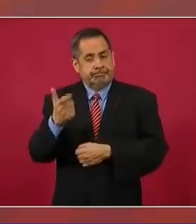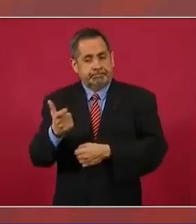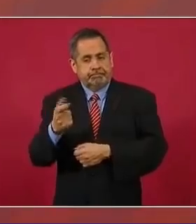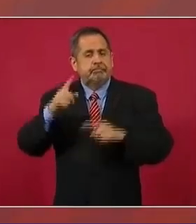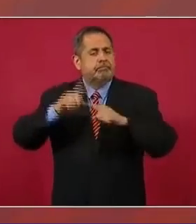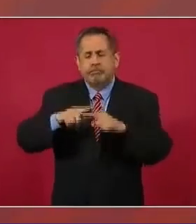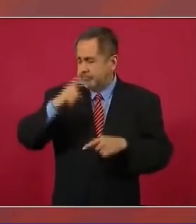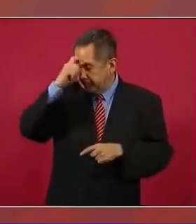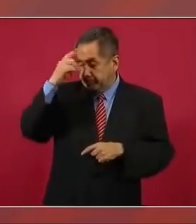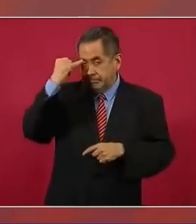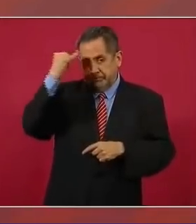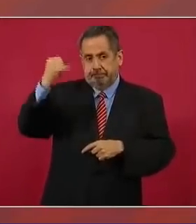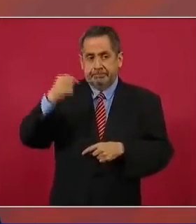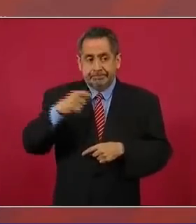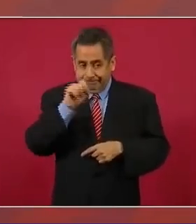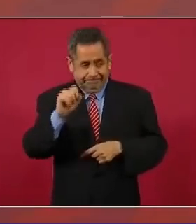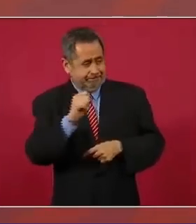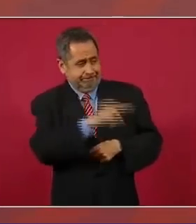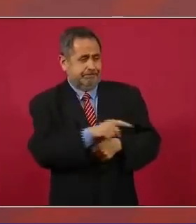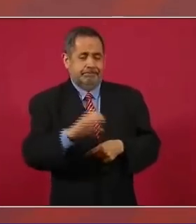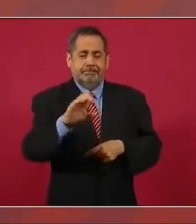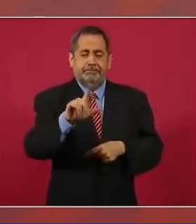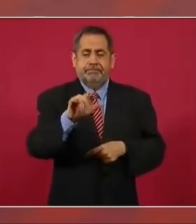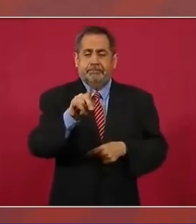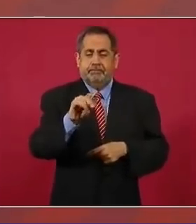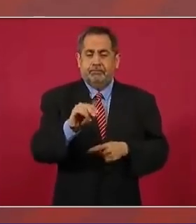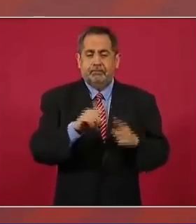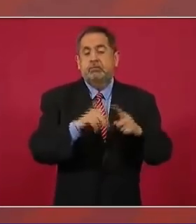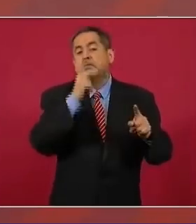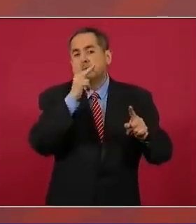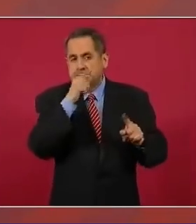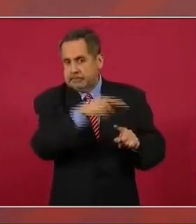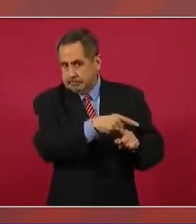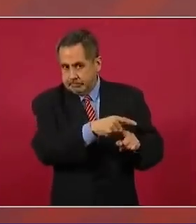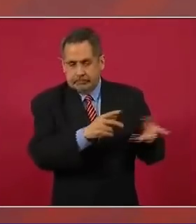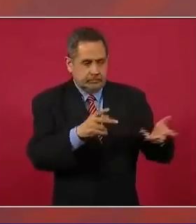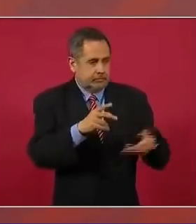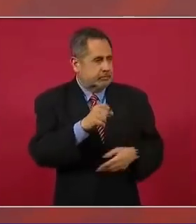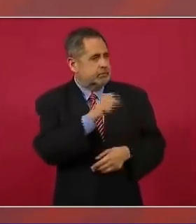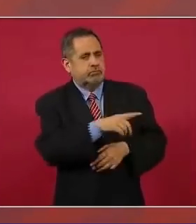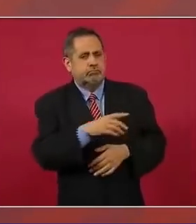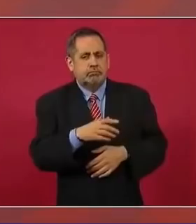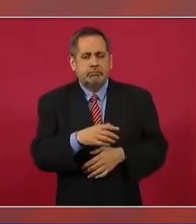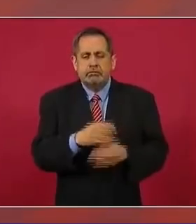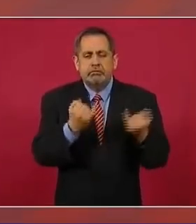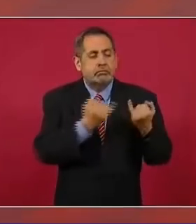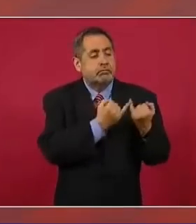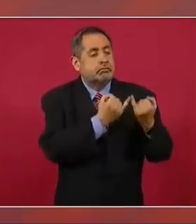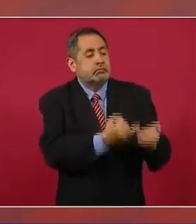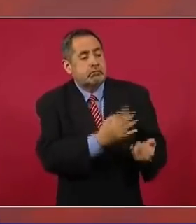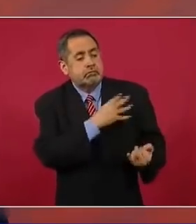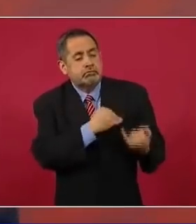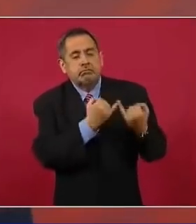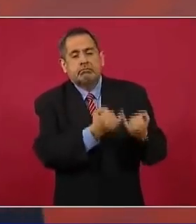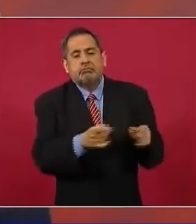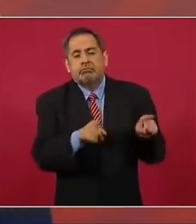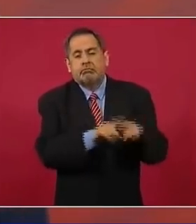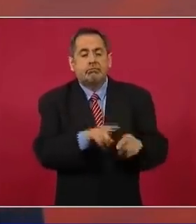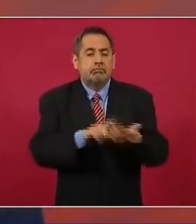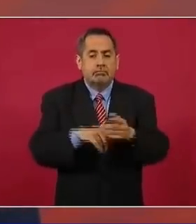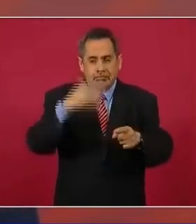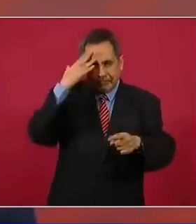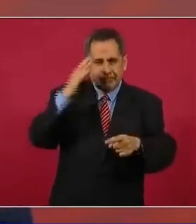fue Claudio X González, papá, y el hijo pues es lo mismo. La señora